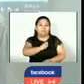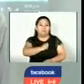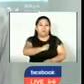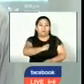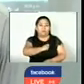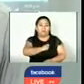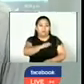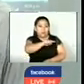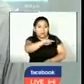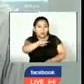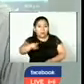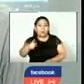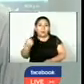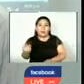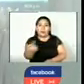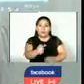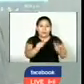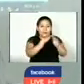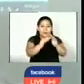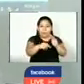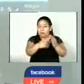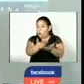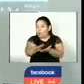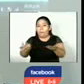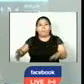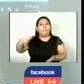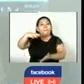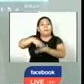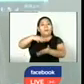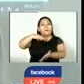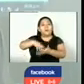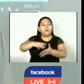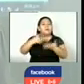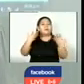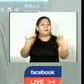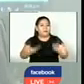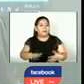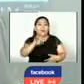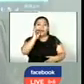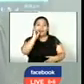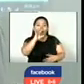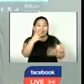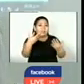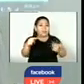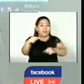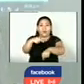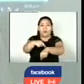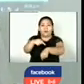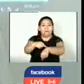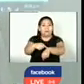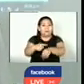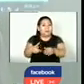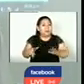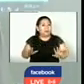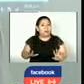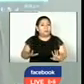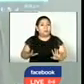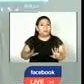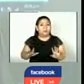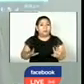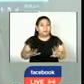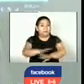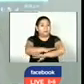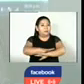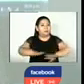todos nuestros usuarios y pueblo salvadoreño podemos decirles que a esta hora hemos